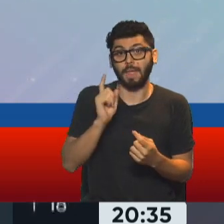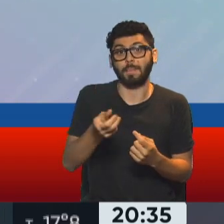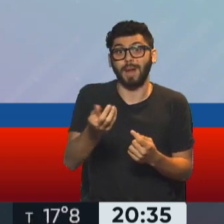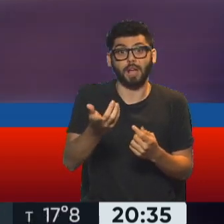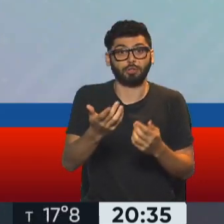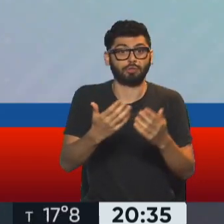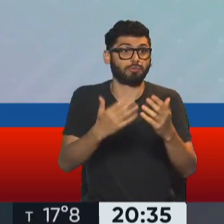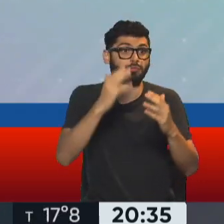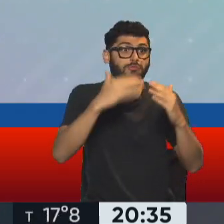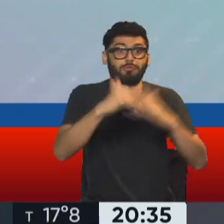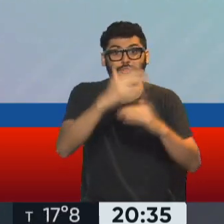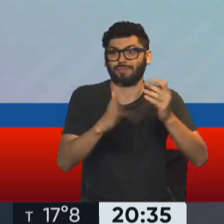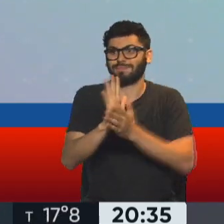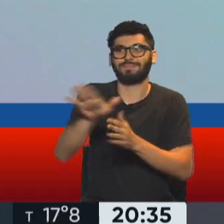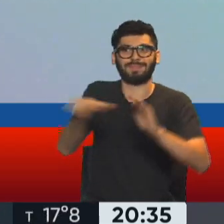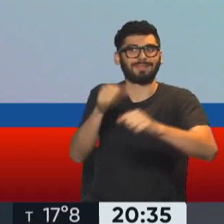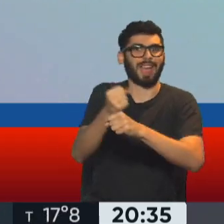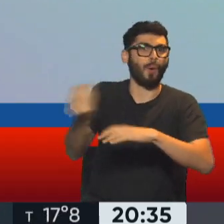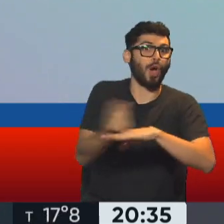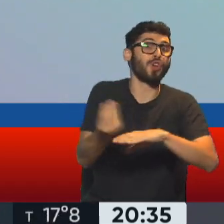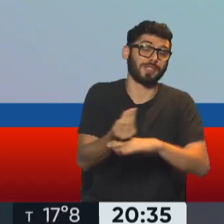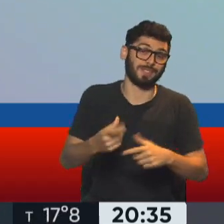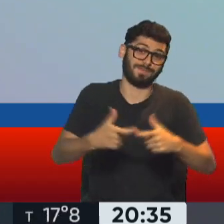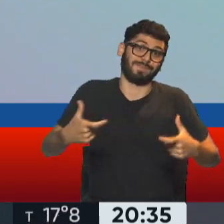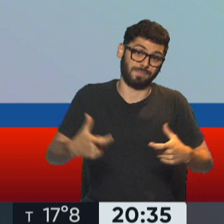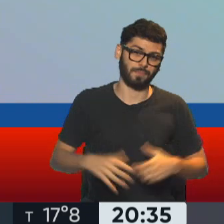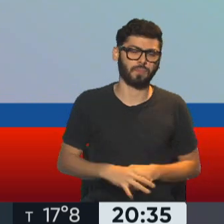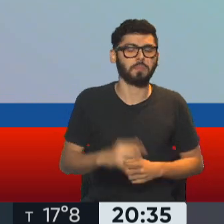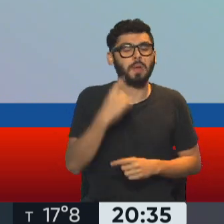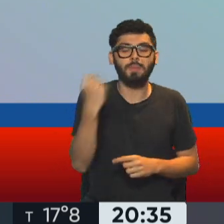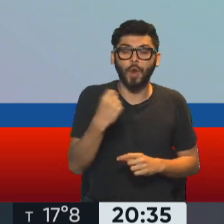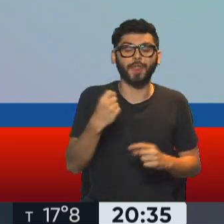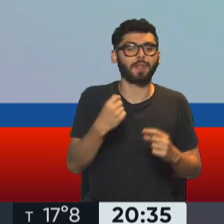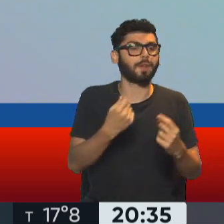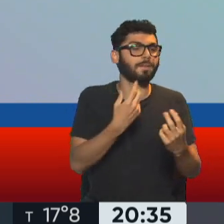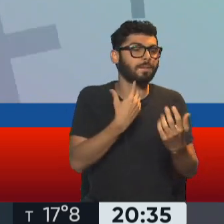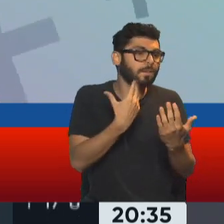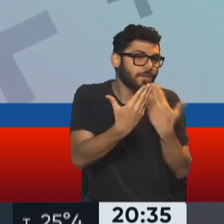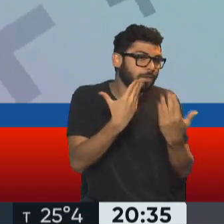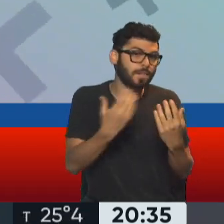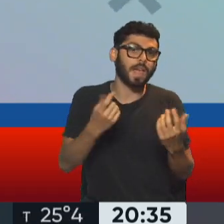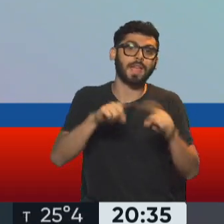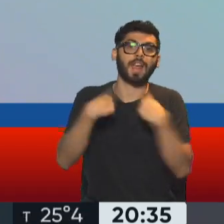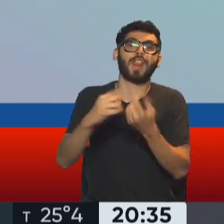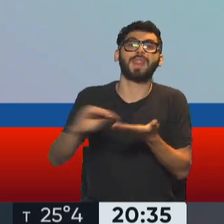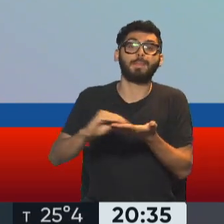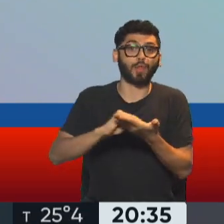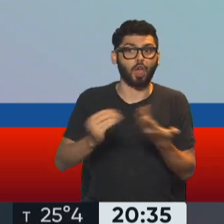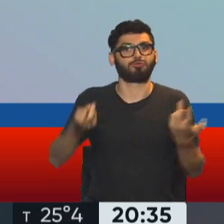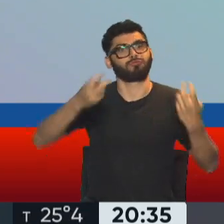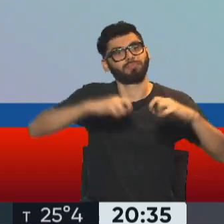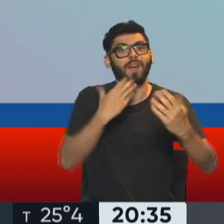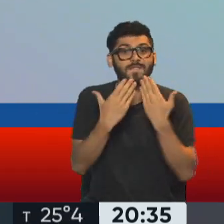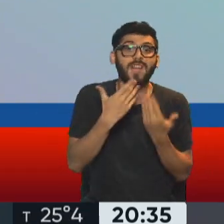puestos de trabajo. Lo que me parece importante es trabajar desde el encuentro y desde el diálogo en la Cámara de Diputados, sí o sí,